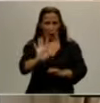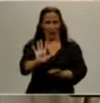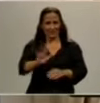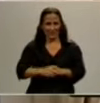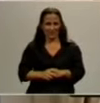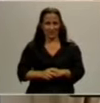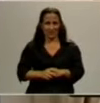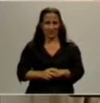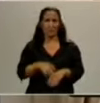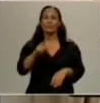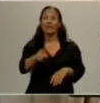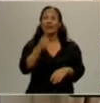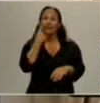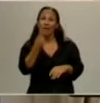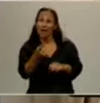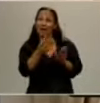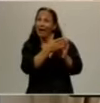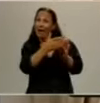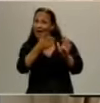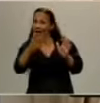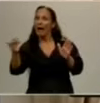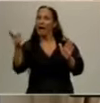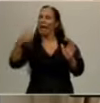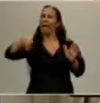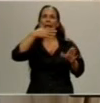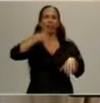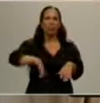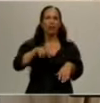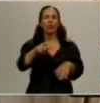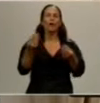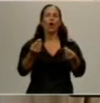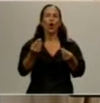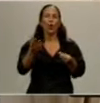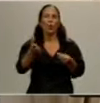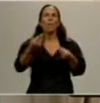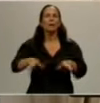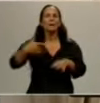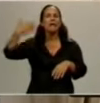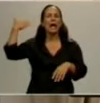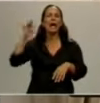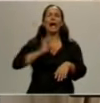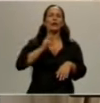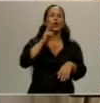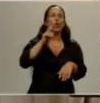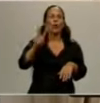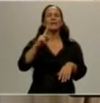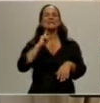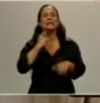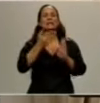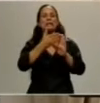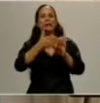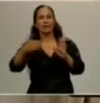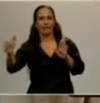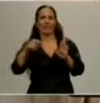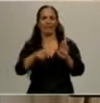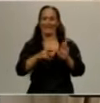corroborar la crónica para comprender cómo se comenzó a actuar desde el año 2013 a partir